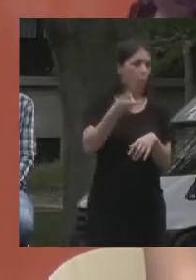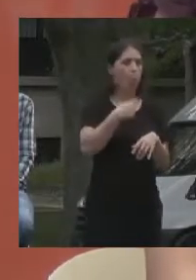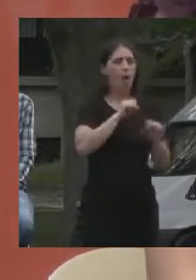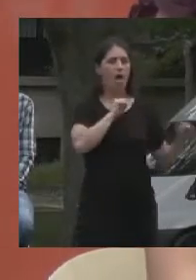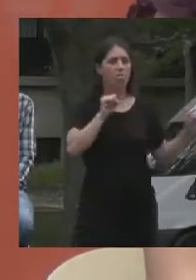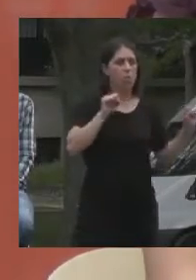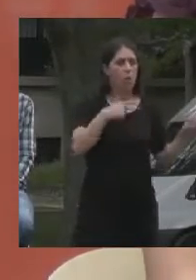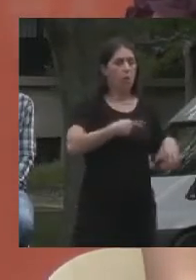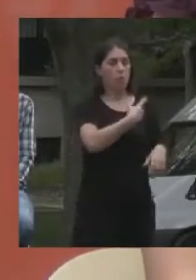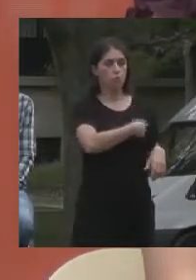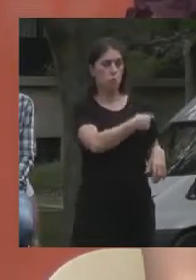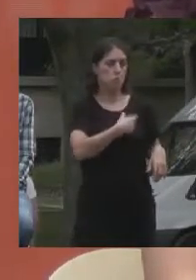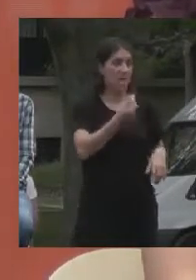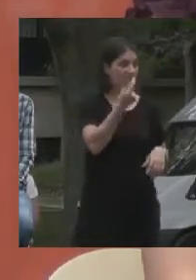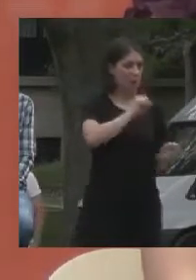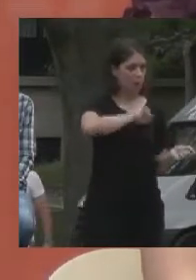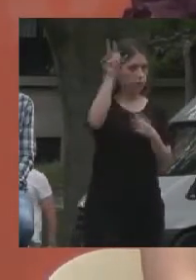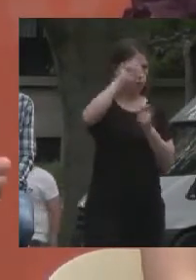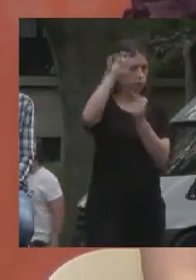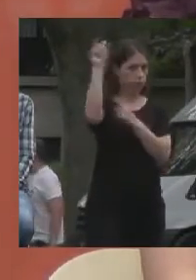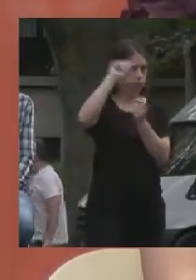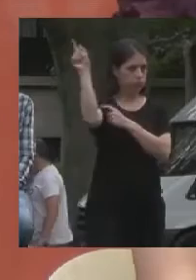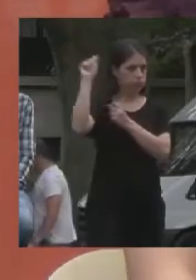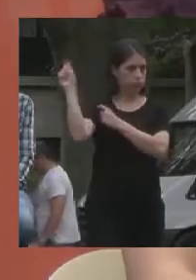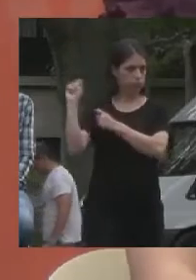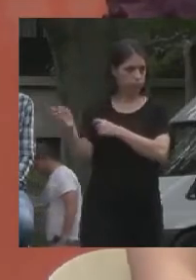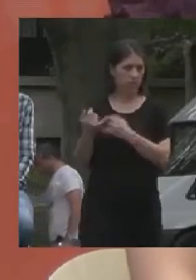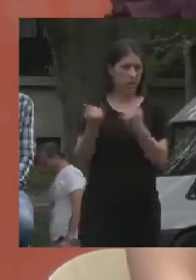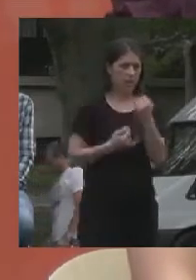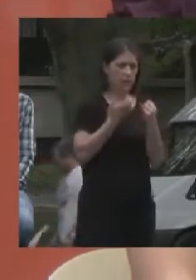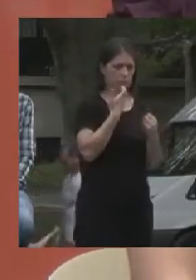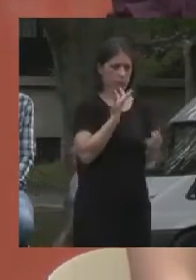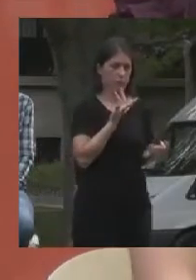Andorra, a Suiza, verdad? O que levan por aí do cacho